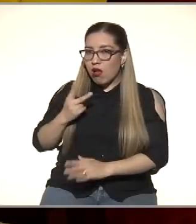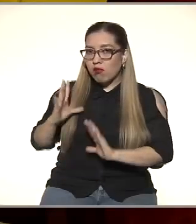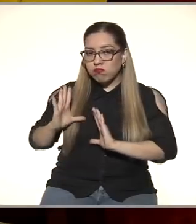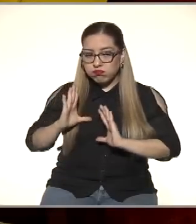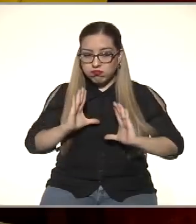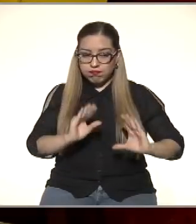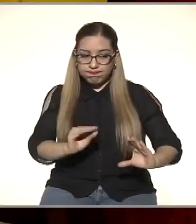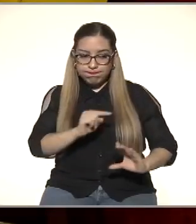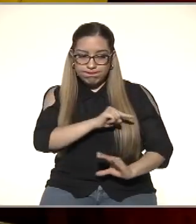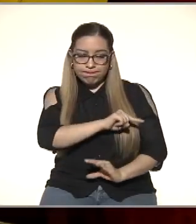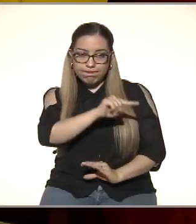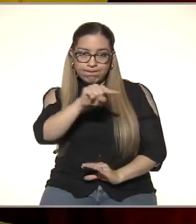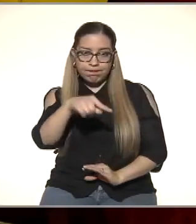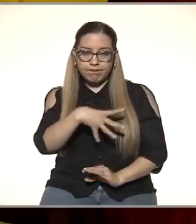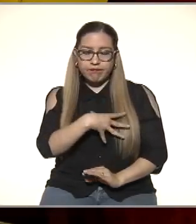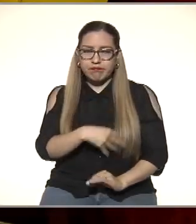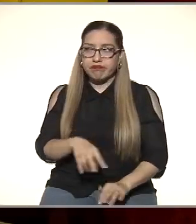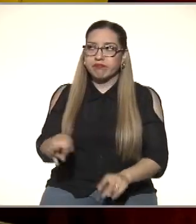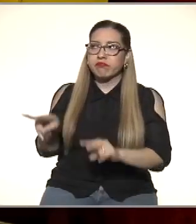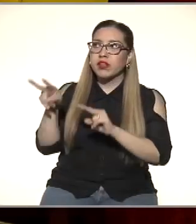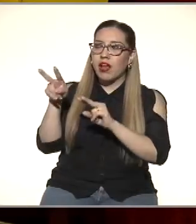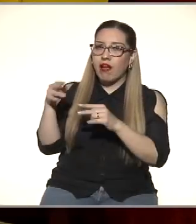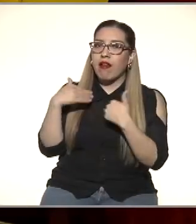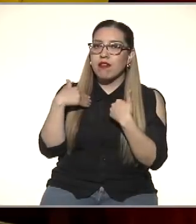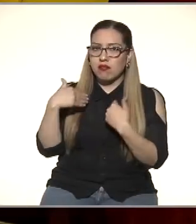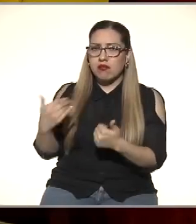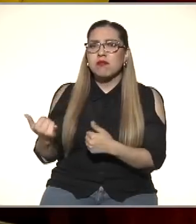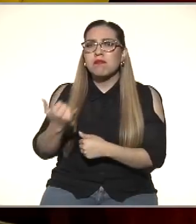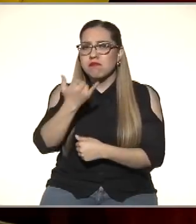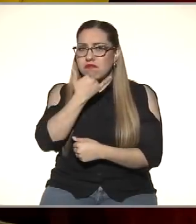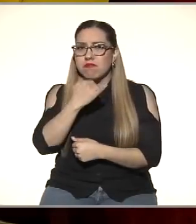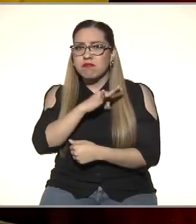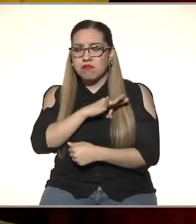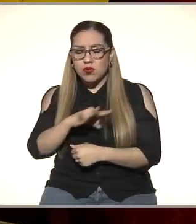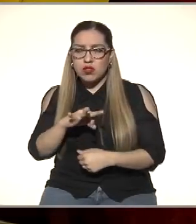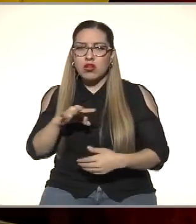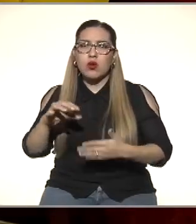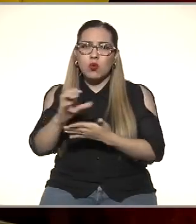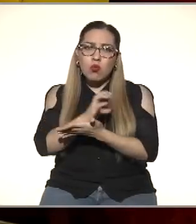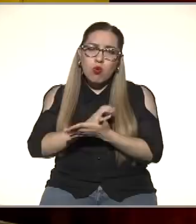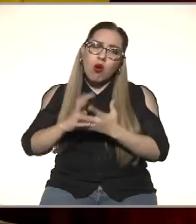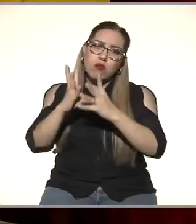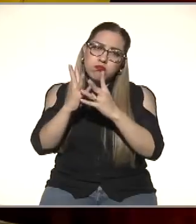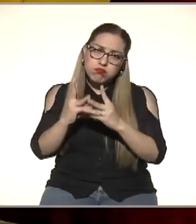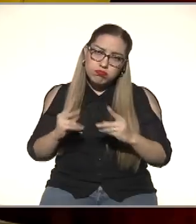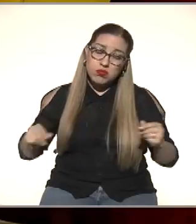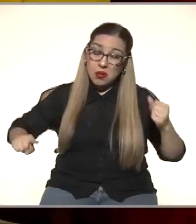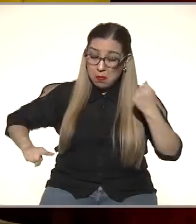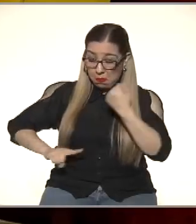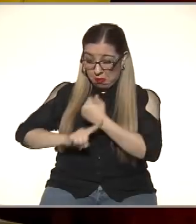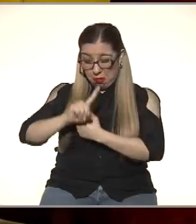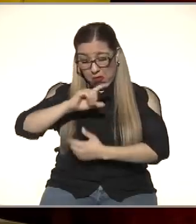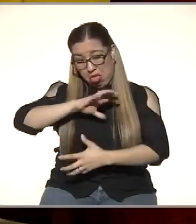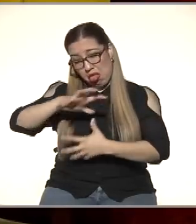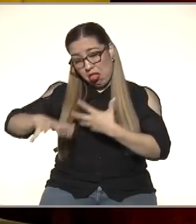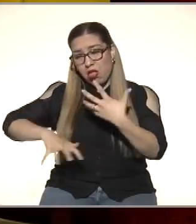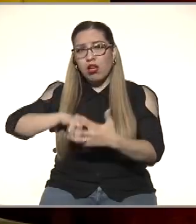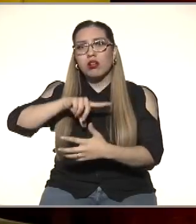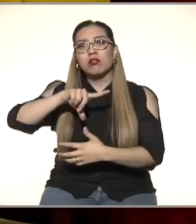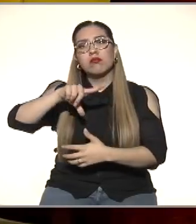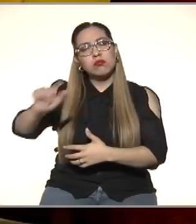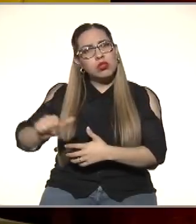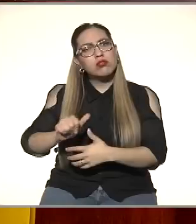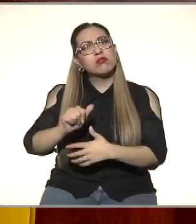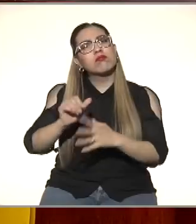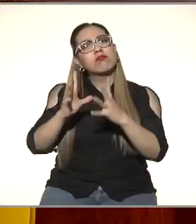enseña y se les está transmitiendo que puede haber perdón, que puede haber sanación, que después de una crisis puede haber una